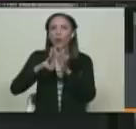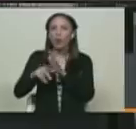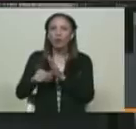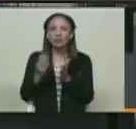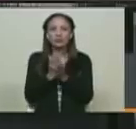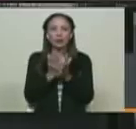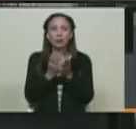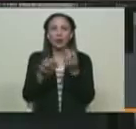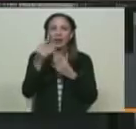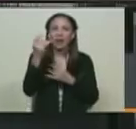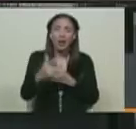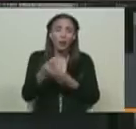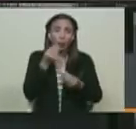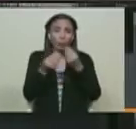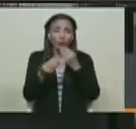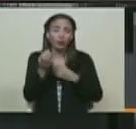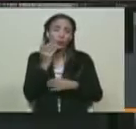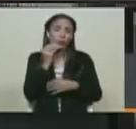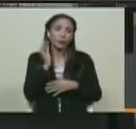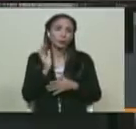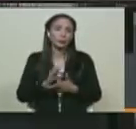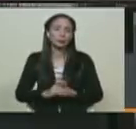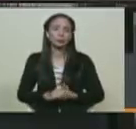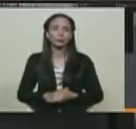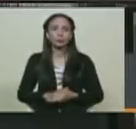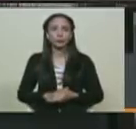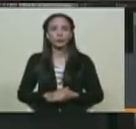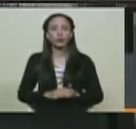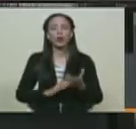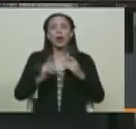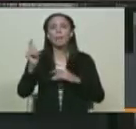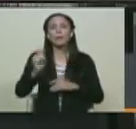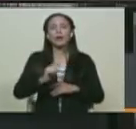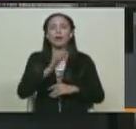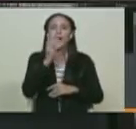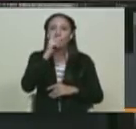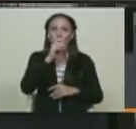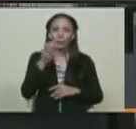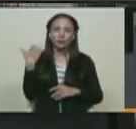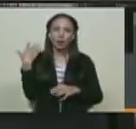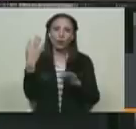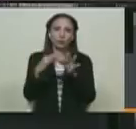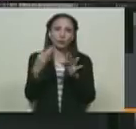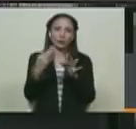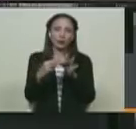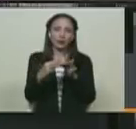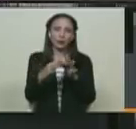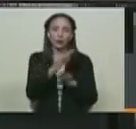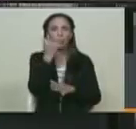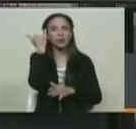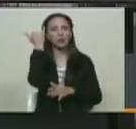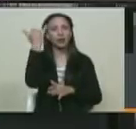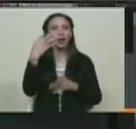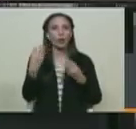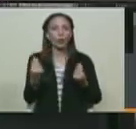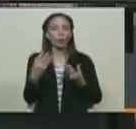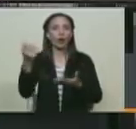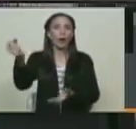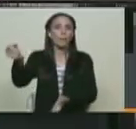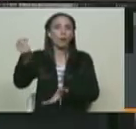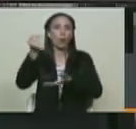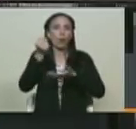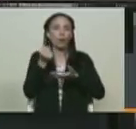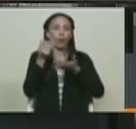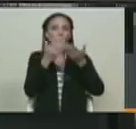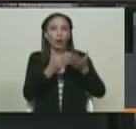capitalistas. Y en el mes de septiembre, y el primer bono escolar para